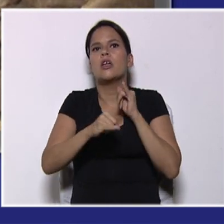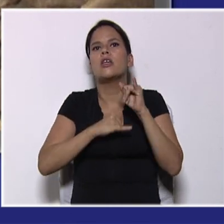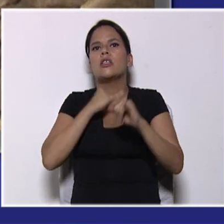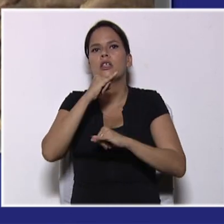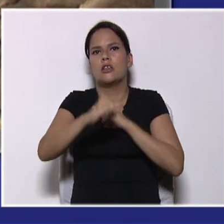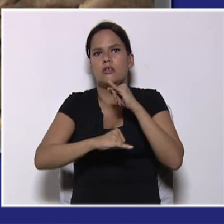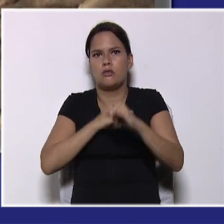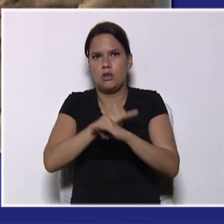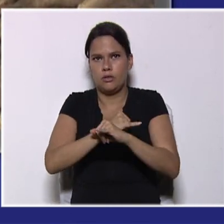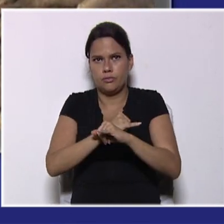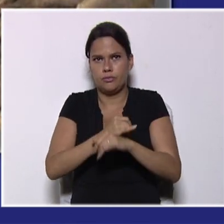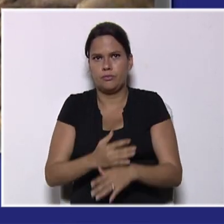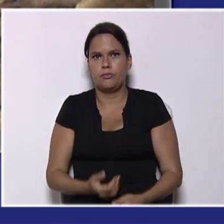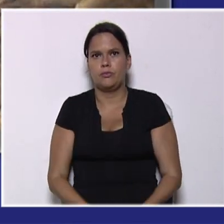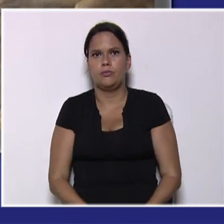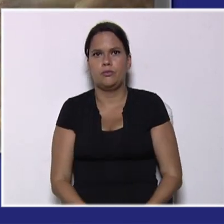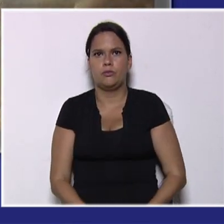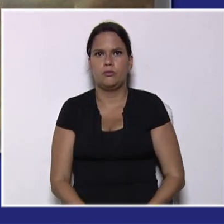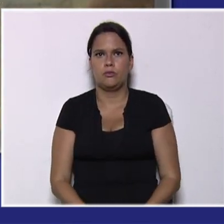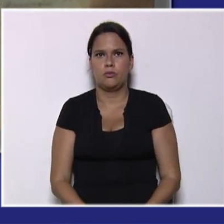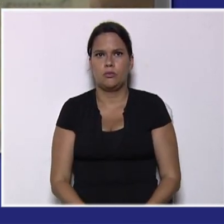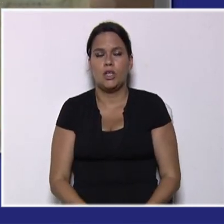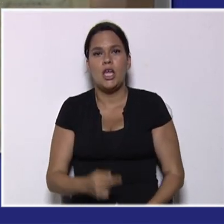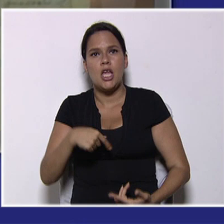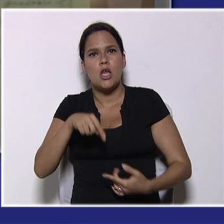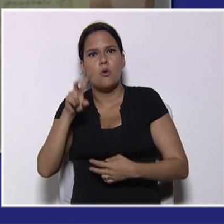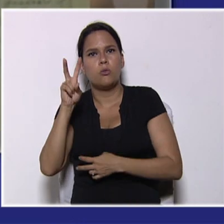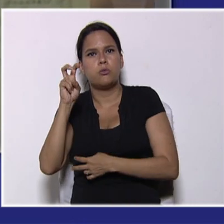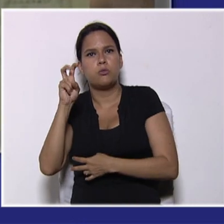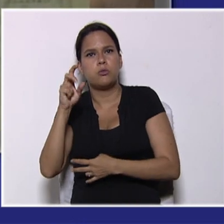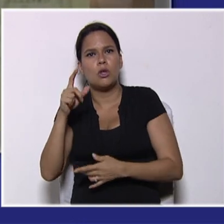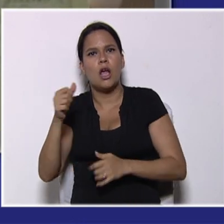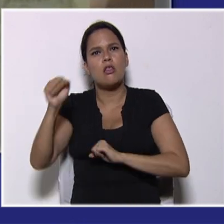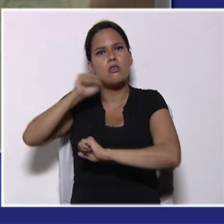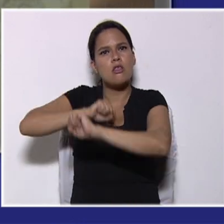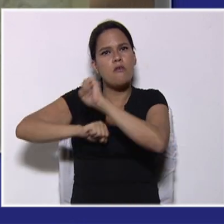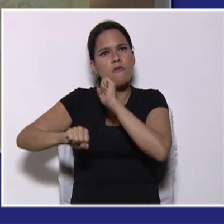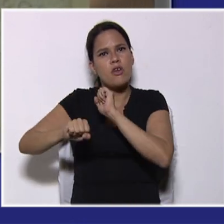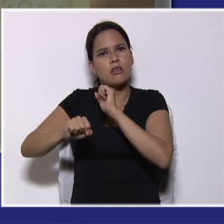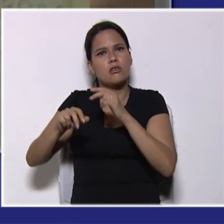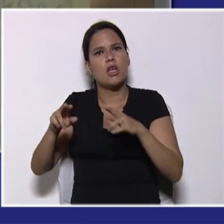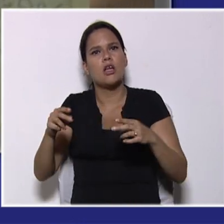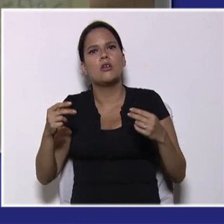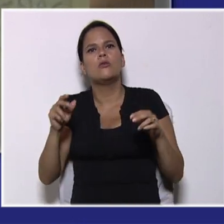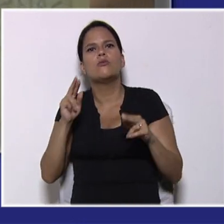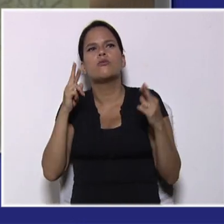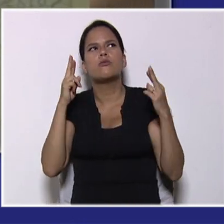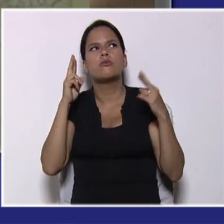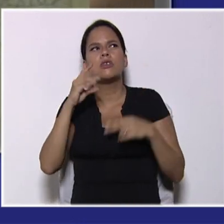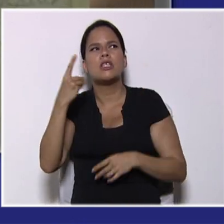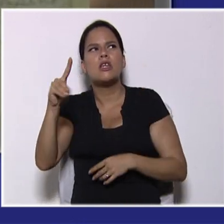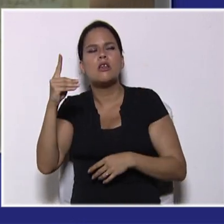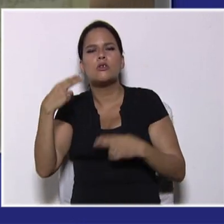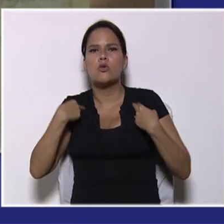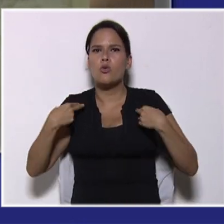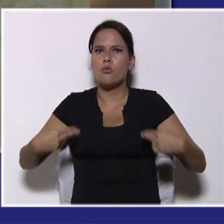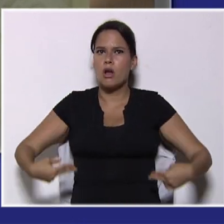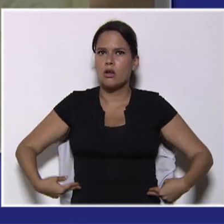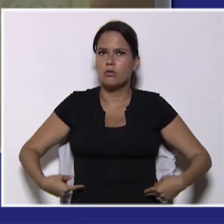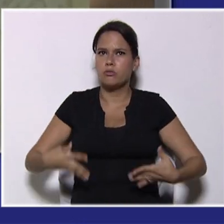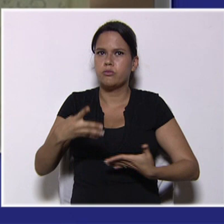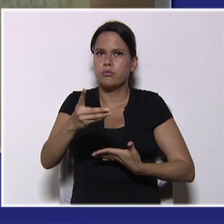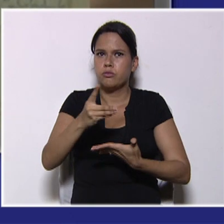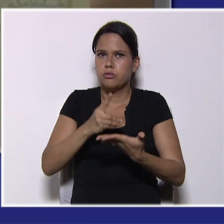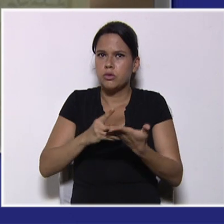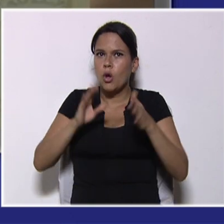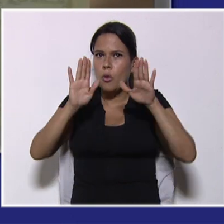de la defensa de los derechos humanos. El acuerdo, compuesto por 15 artículos, expresa que el armisticio o cese de